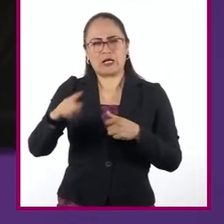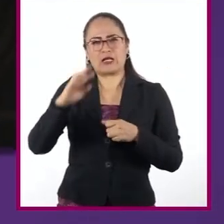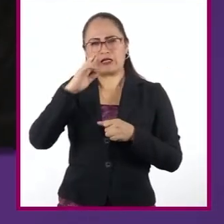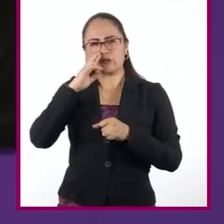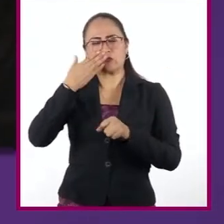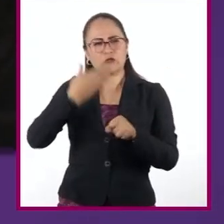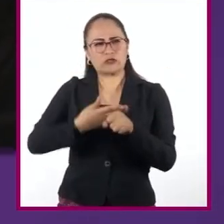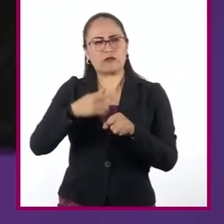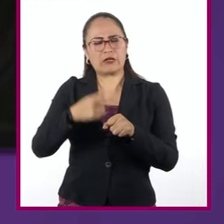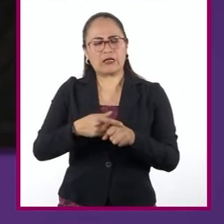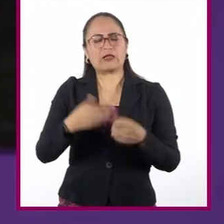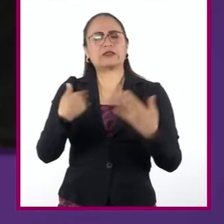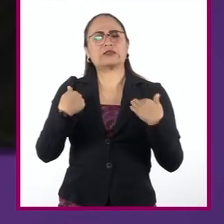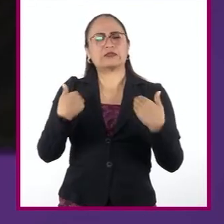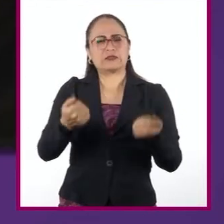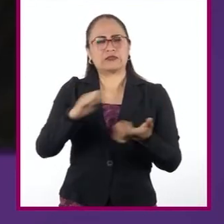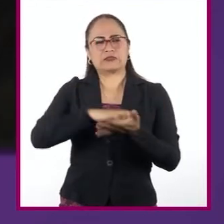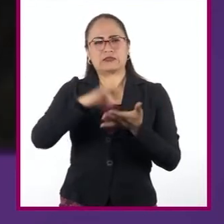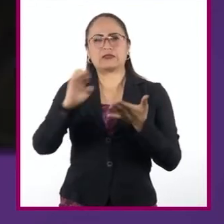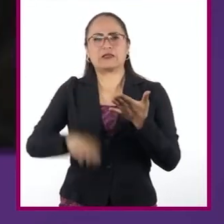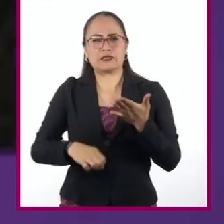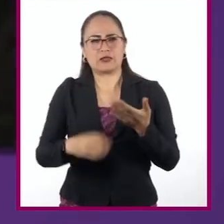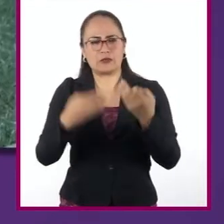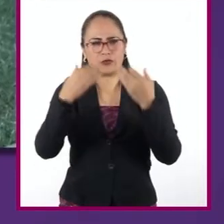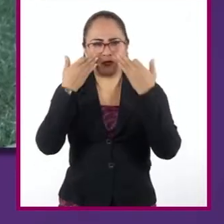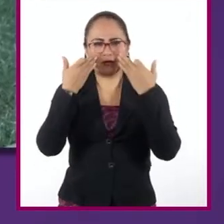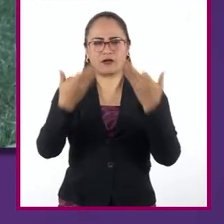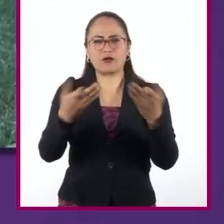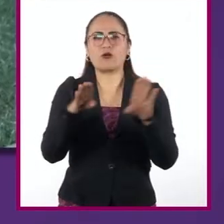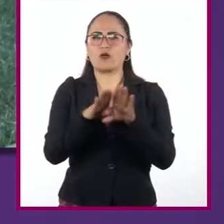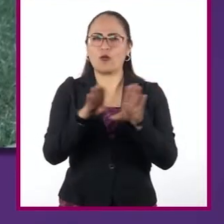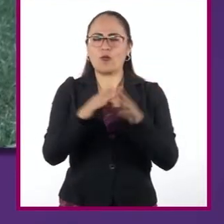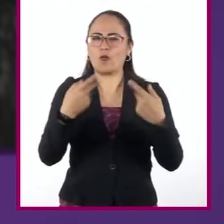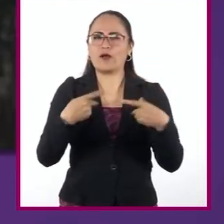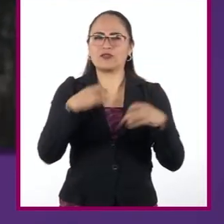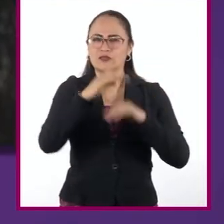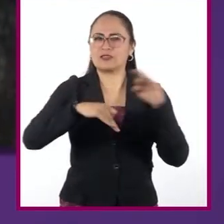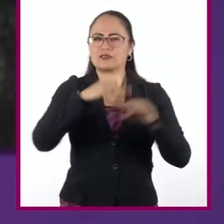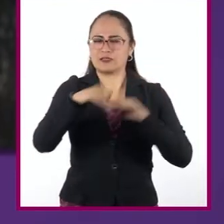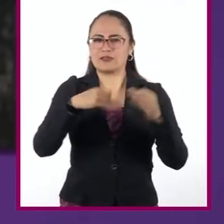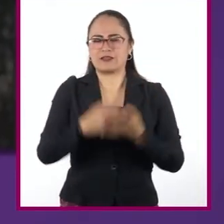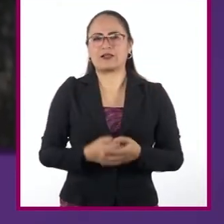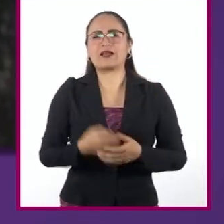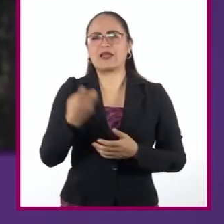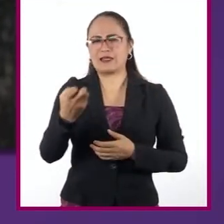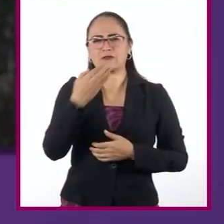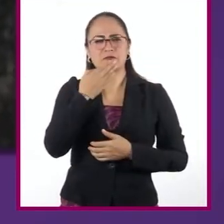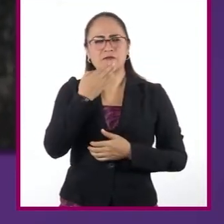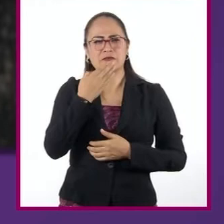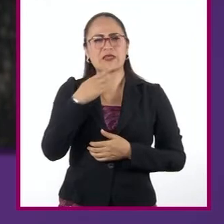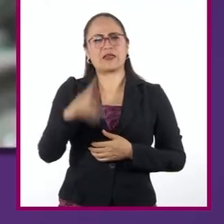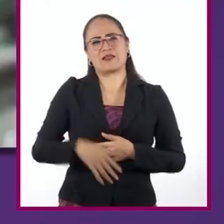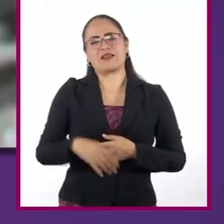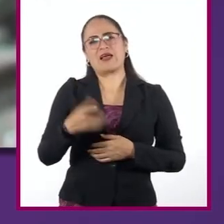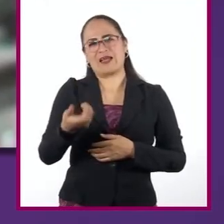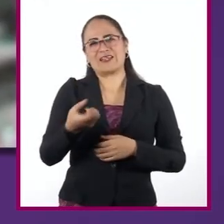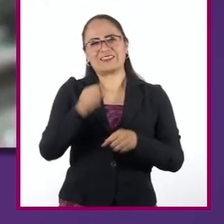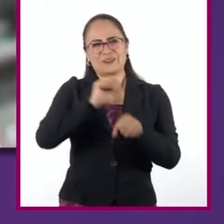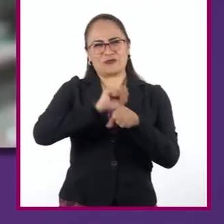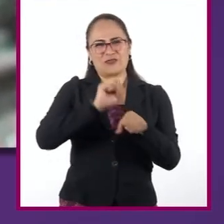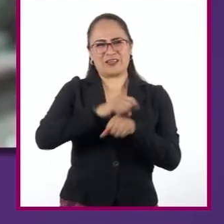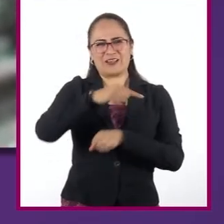la dignidad humana por parte de ellos. Qué bueno que los alumnos de la telesecundaria hayan intervenido con esa